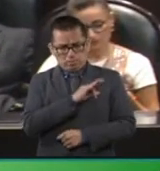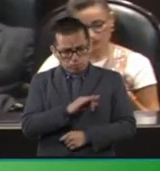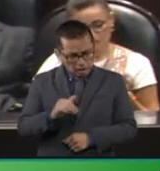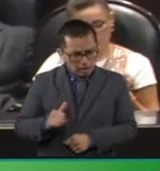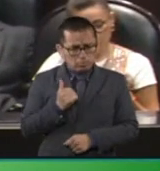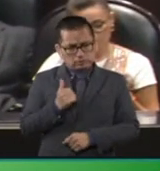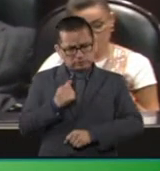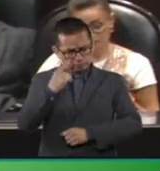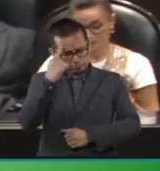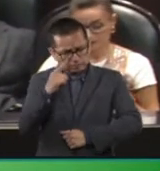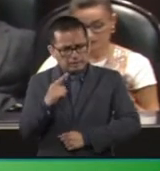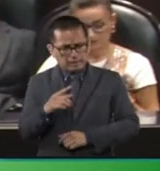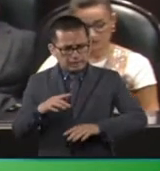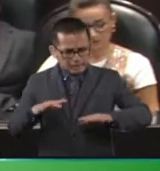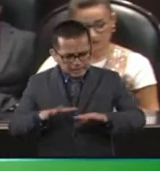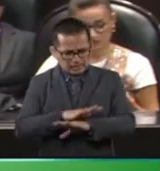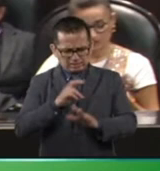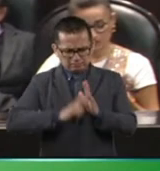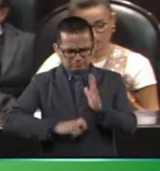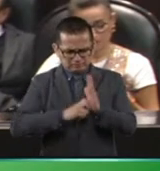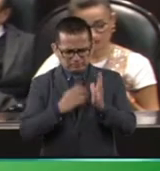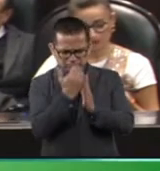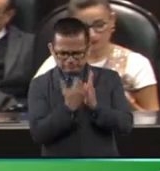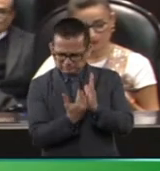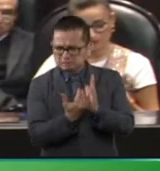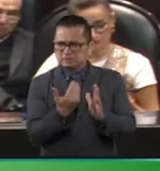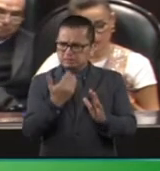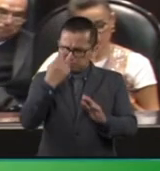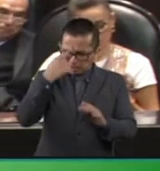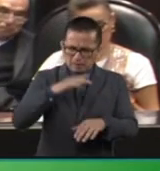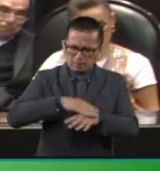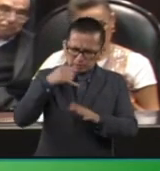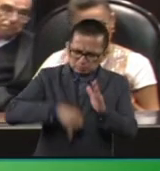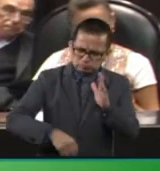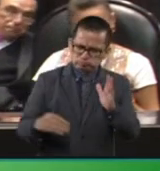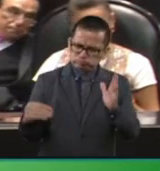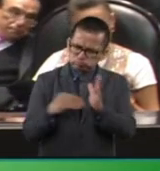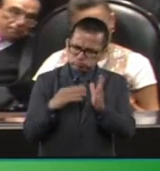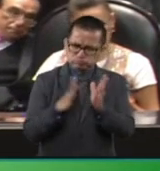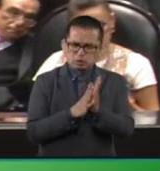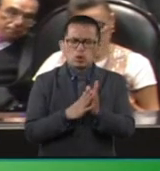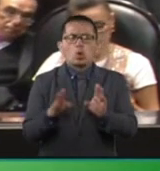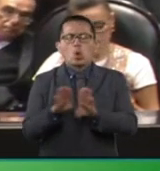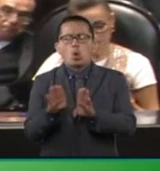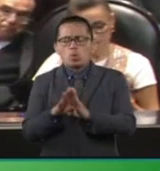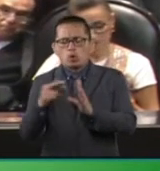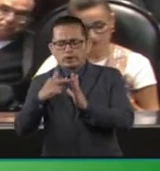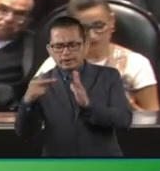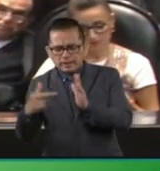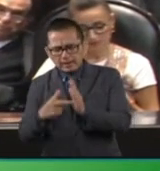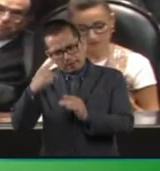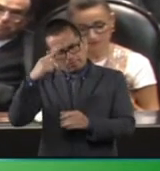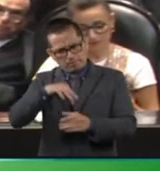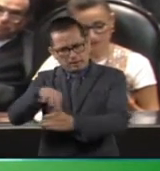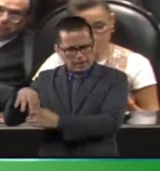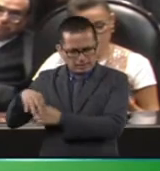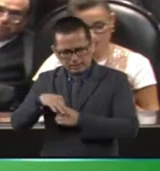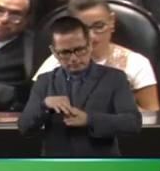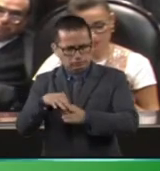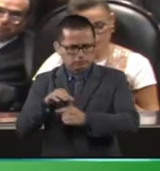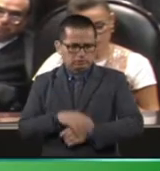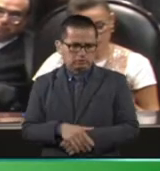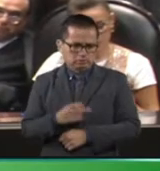de o este momento de diseñar las reglas electorales adecuadas que por lo menos mínimo sean